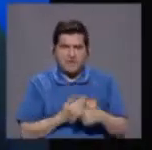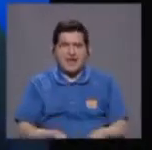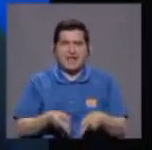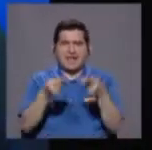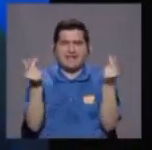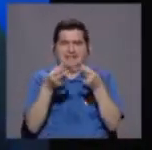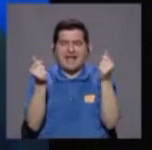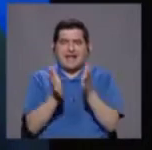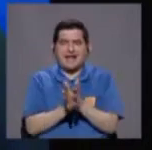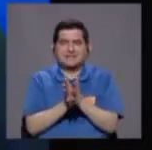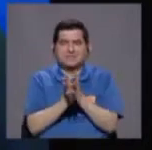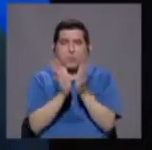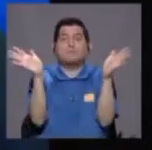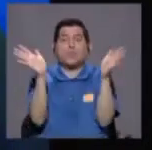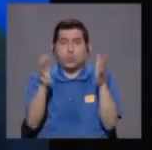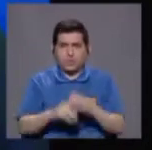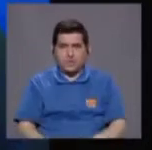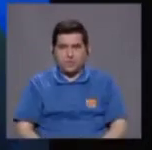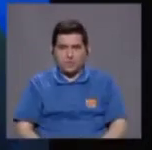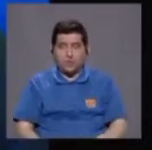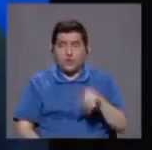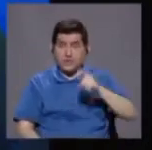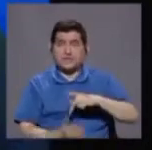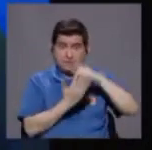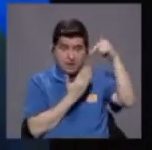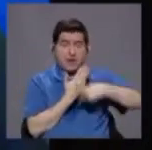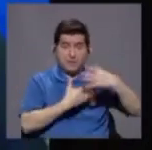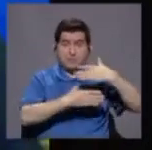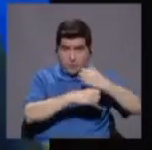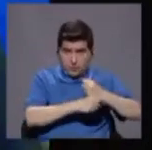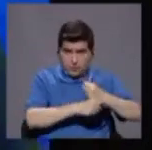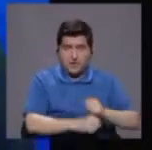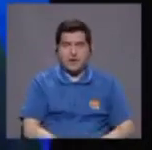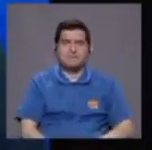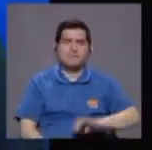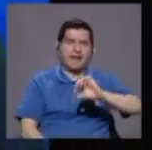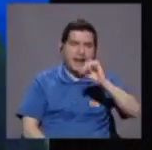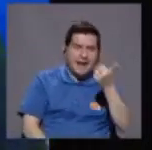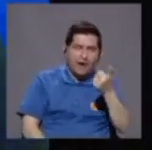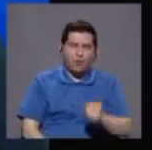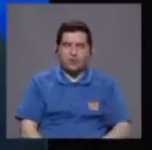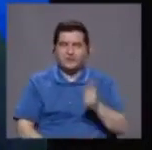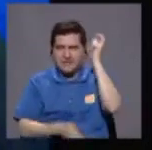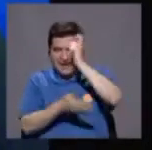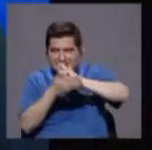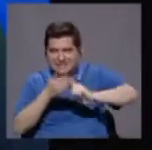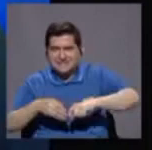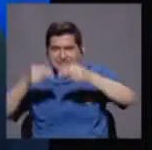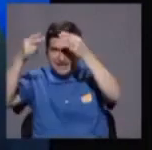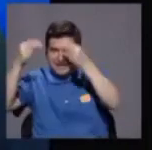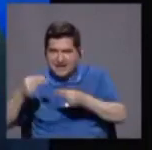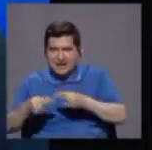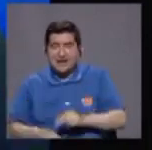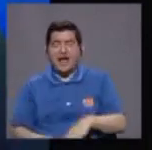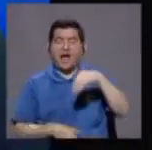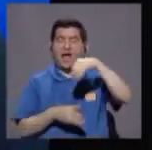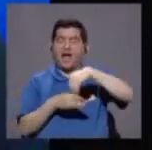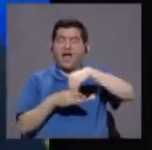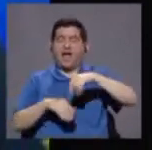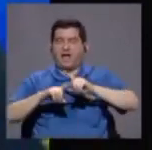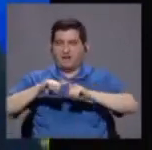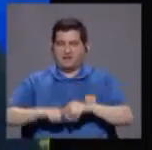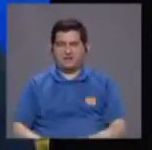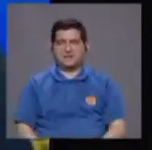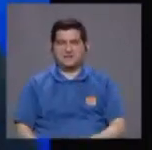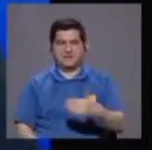público, ¿no? Presupuestar y programar el gasto público. La otra secretaría, que era la Secretaría de Hacienda, era la encargada de los ingresos. Entonces